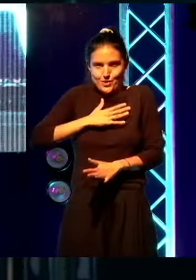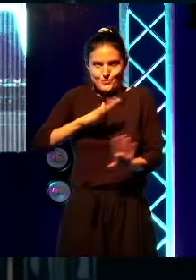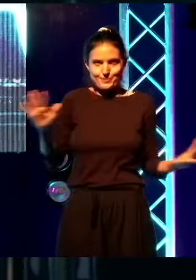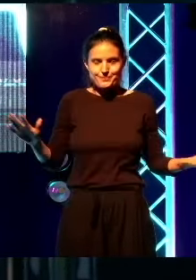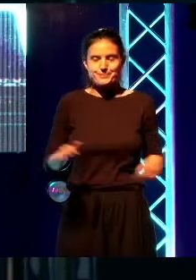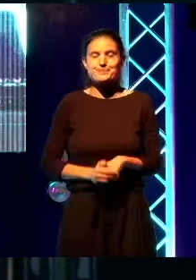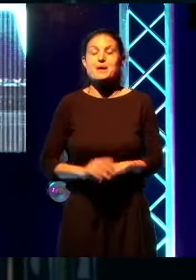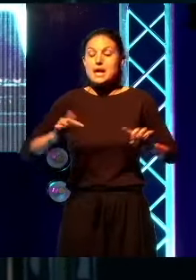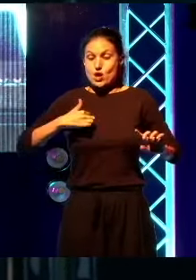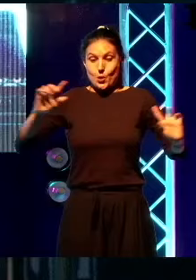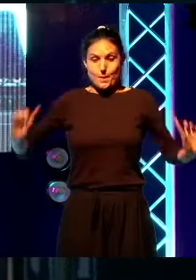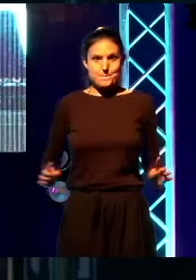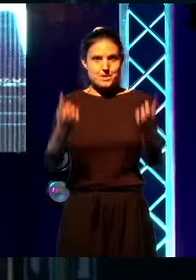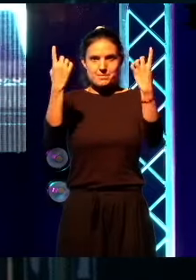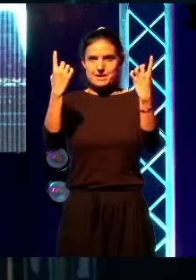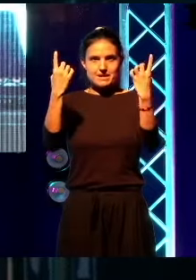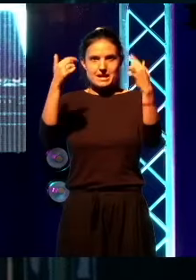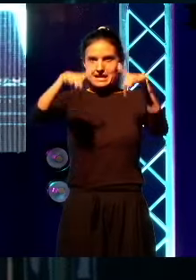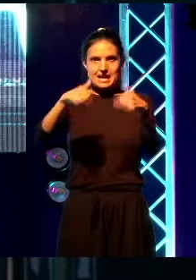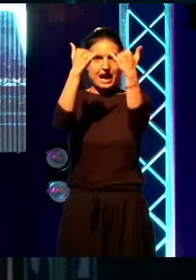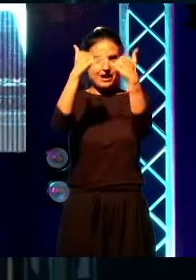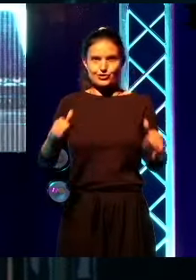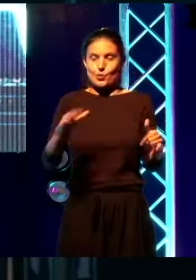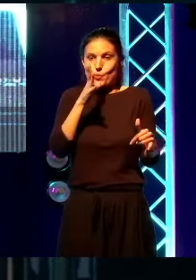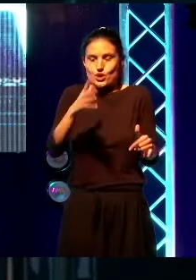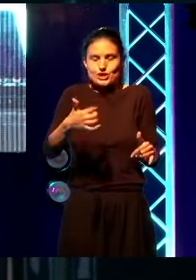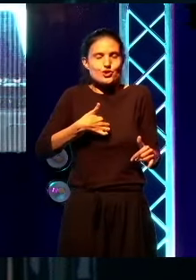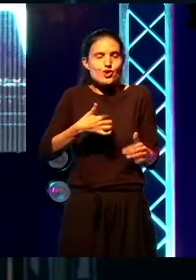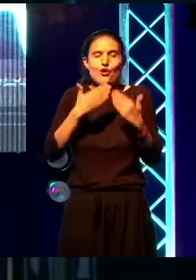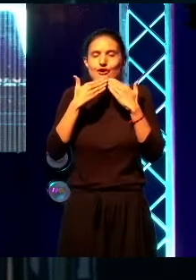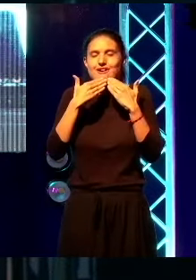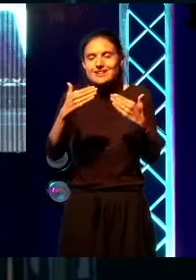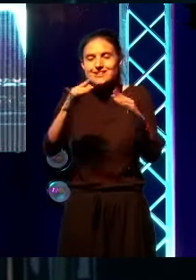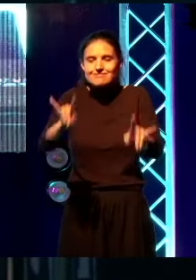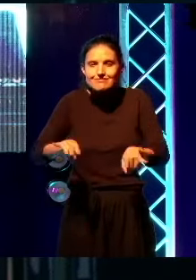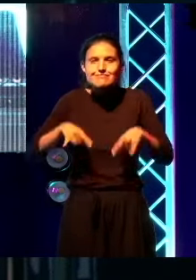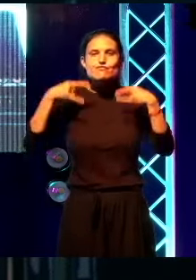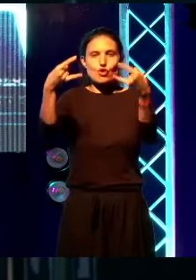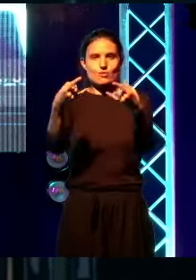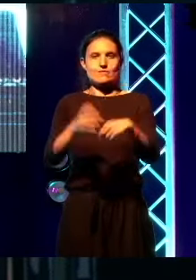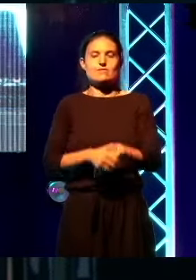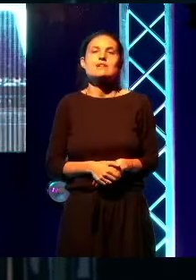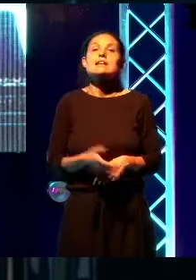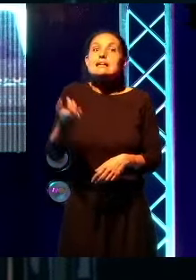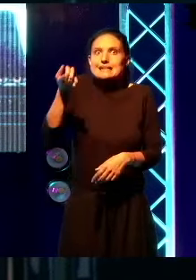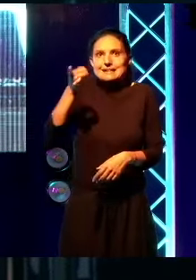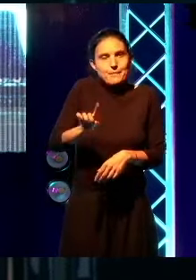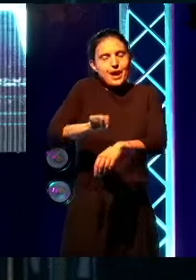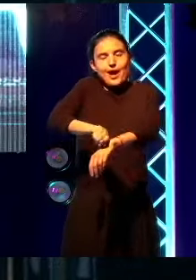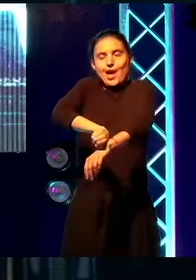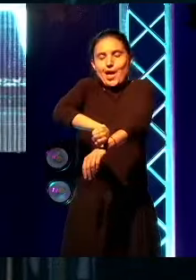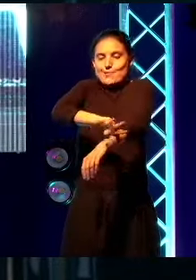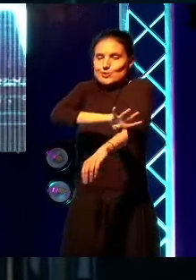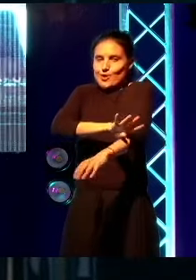Es la primera vez que se celebra este acto y por eso estoy doblemente agradecido y también doblemente emocionado, como